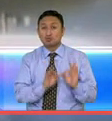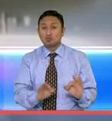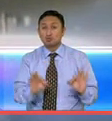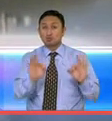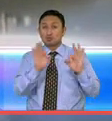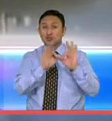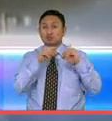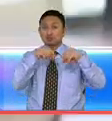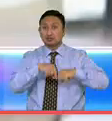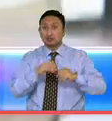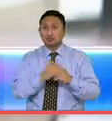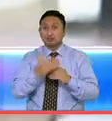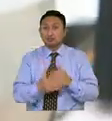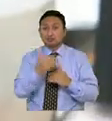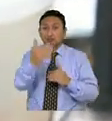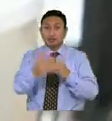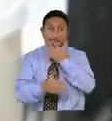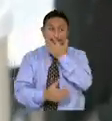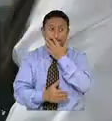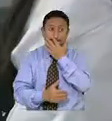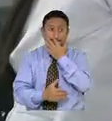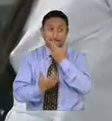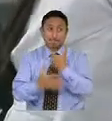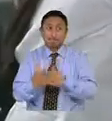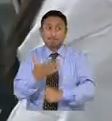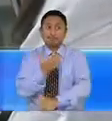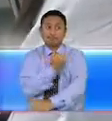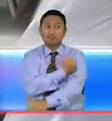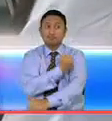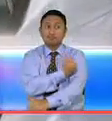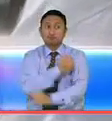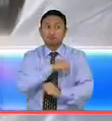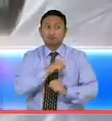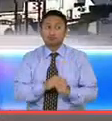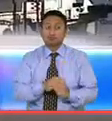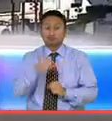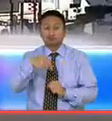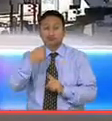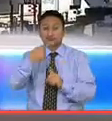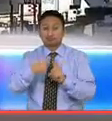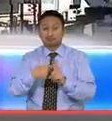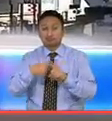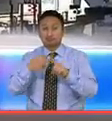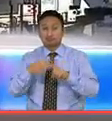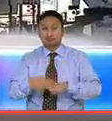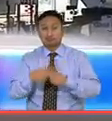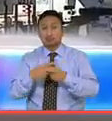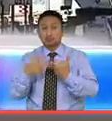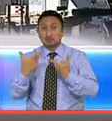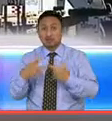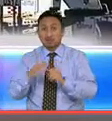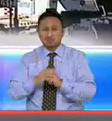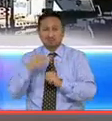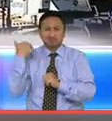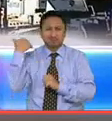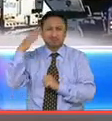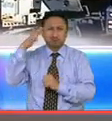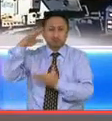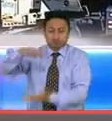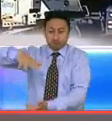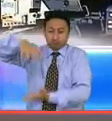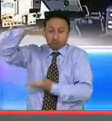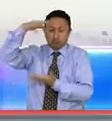en la siguiente fase. Esta nueva fase de vacunación será posible porque en este mes empezarán a llegar los lotes más grandes de dosis